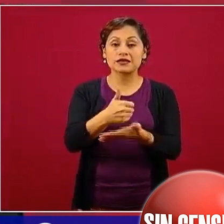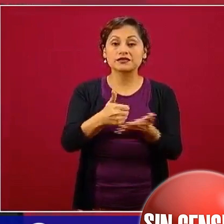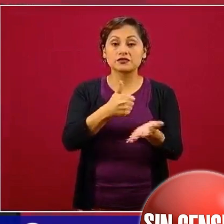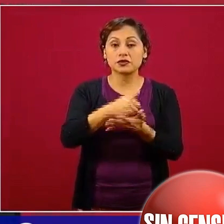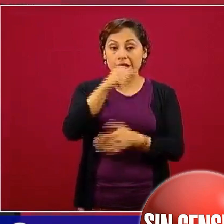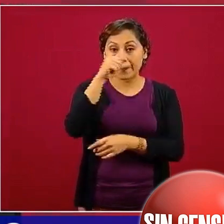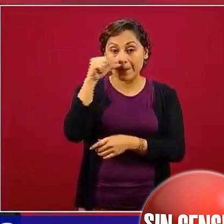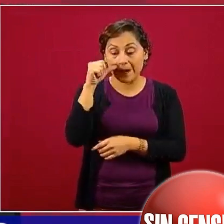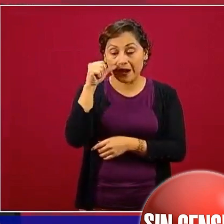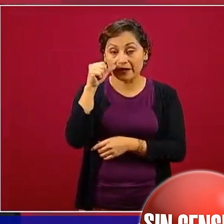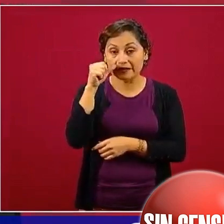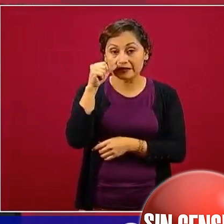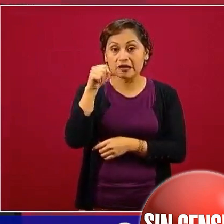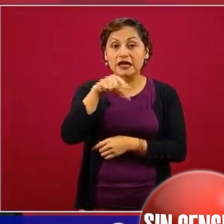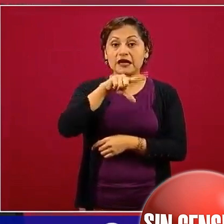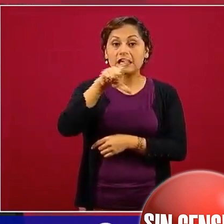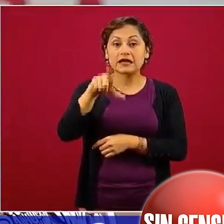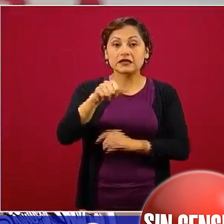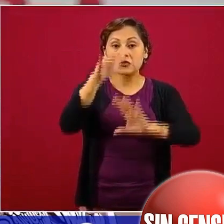paz.